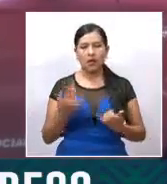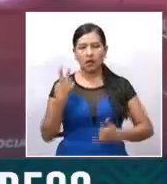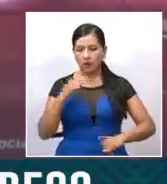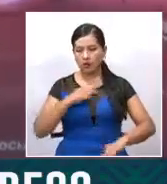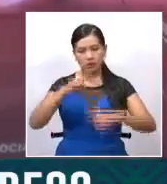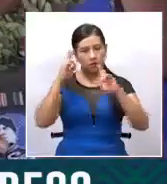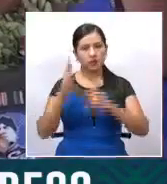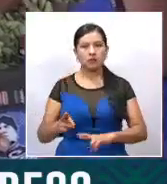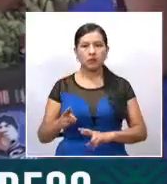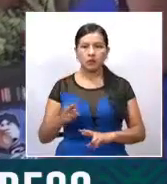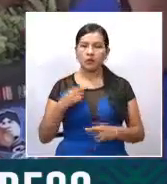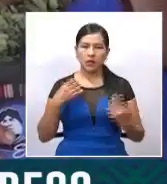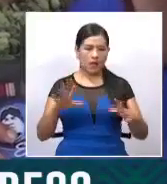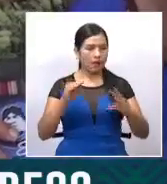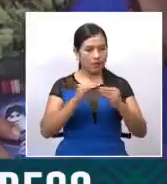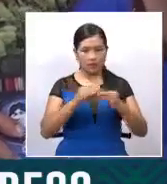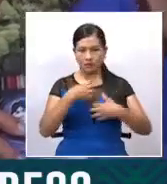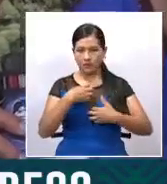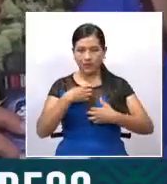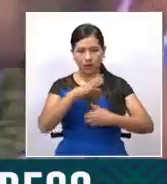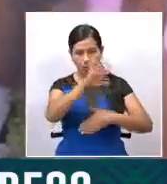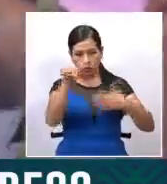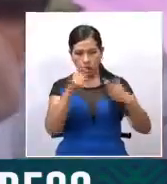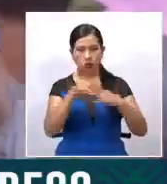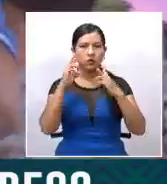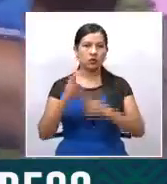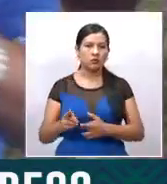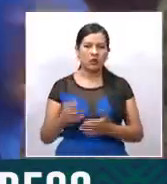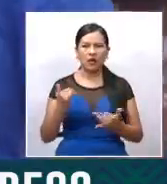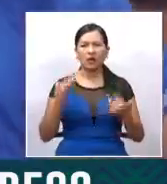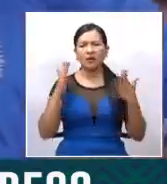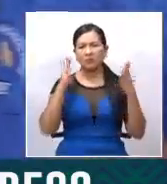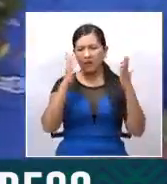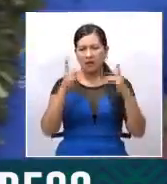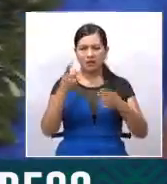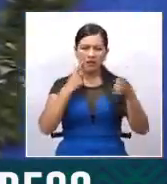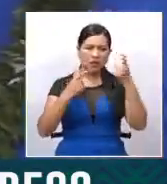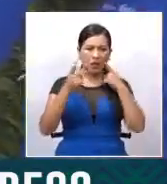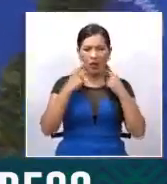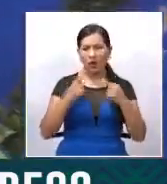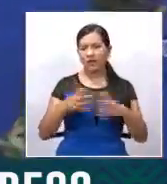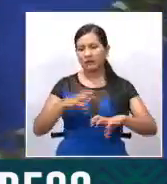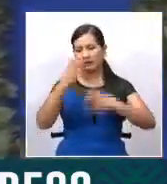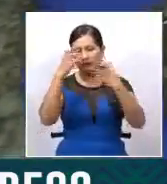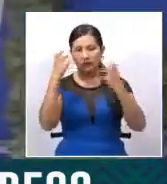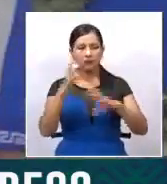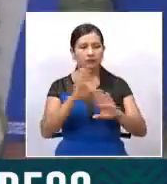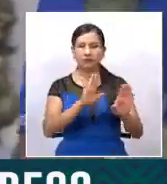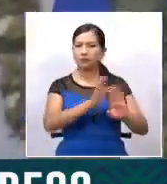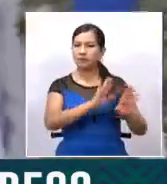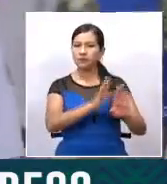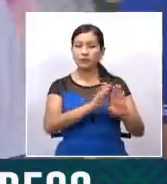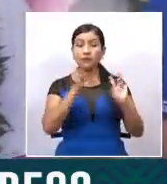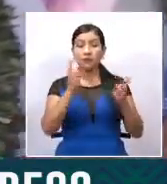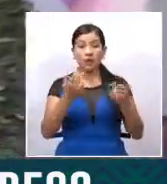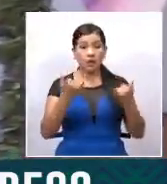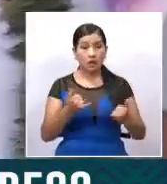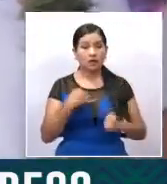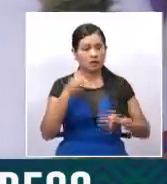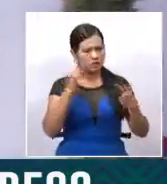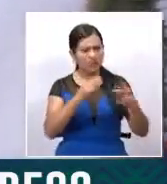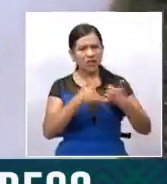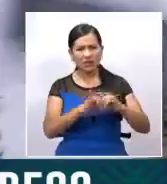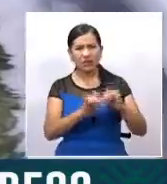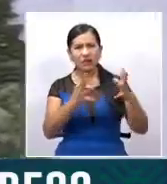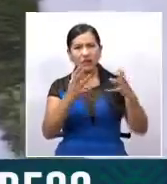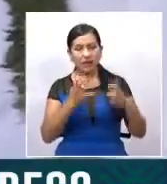cumplir y vamos a exigir que se cumpla esa ley. No hay que estar llorando, no hay que estar, no hay tales. En vano sus aspiraciones del cargo,